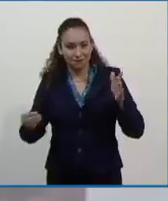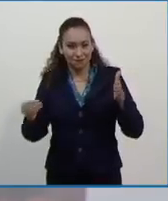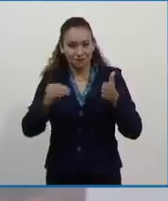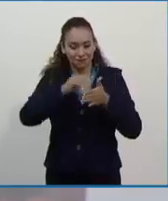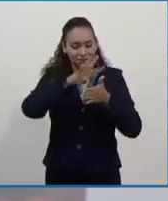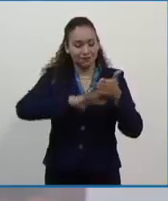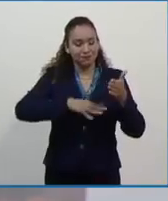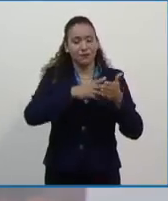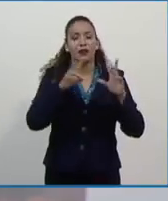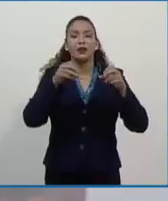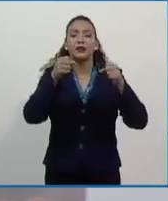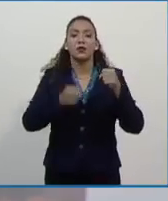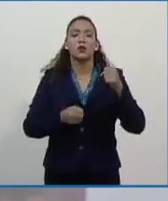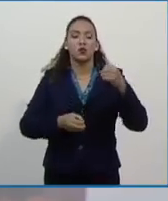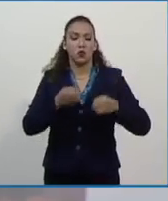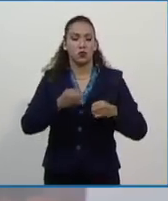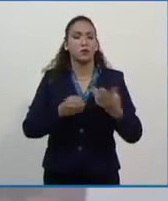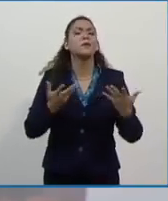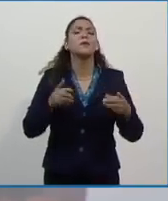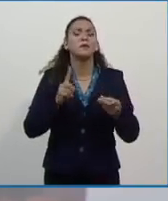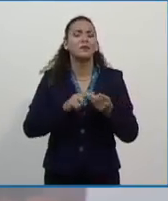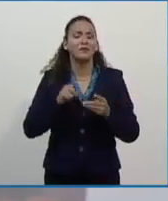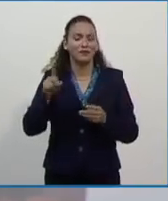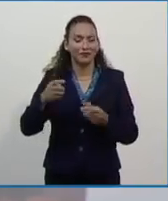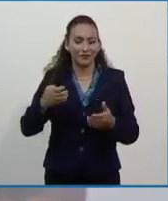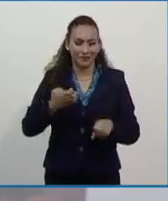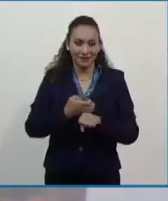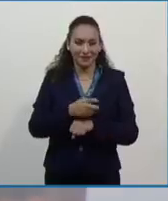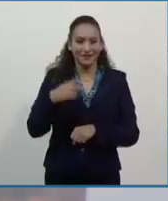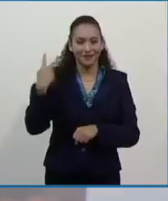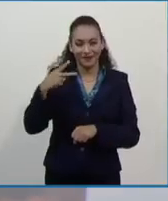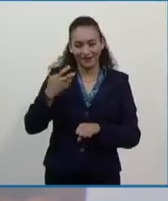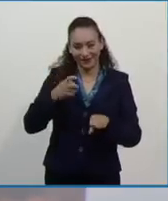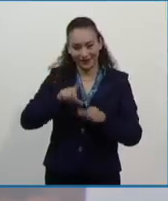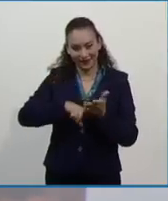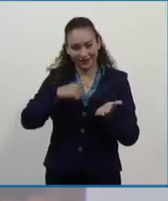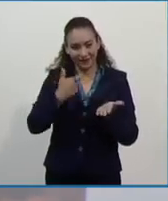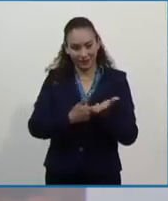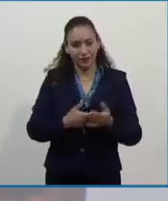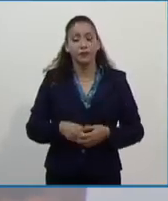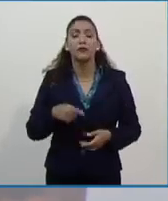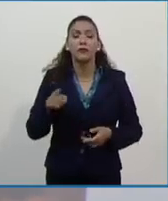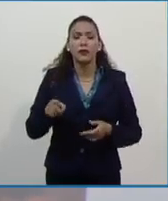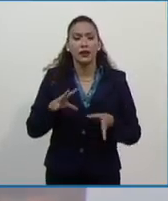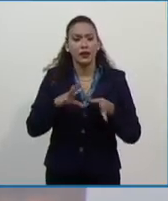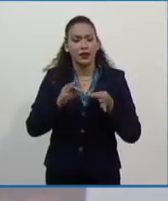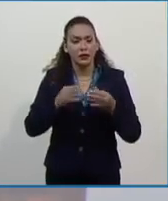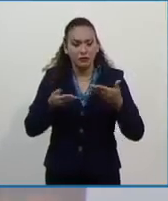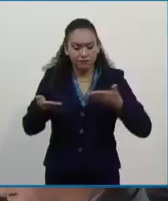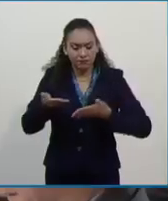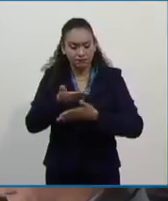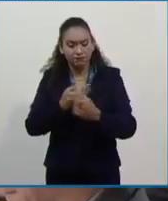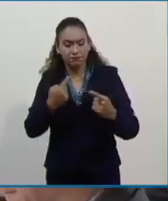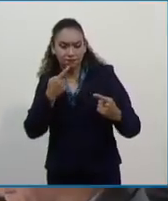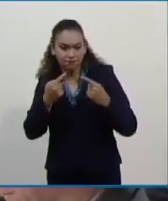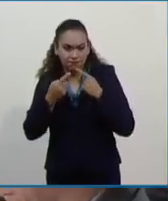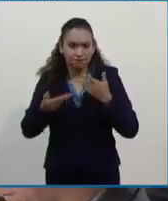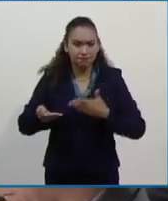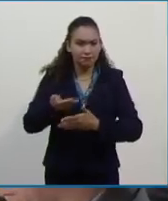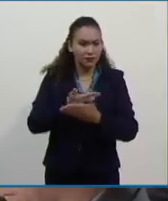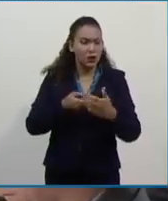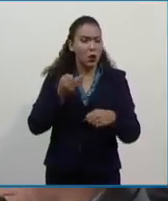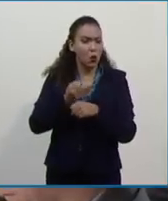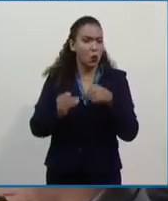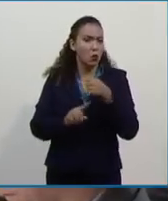Jalapa, Veracruz. Llamó a aprovechar este tipo de foros para encontrar soluciones a los problemas que enfrenta nuestro país en